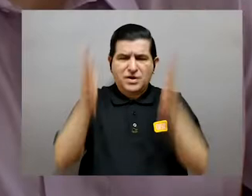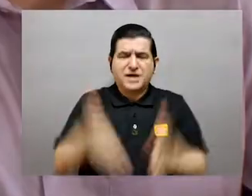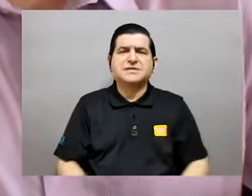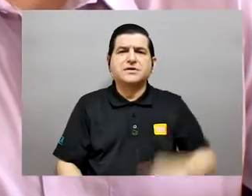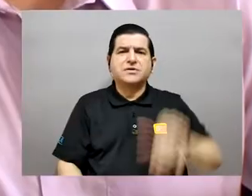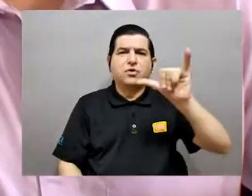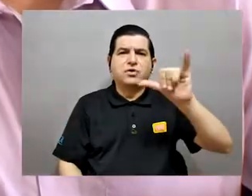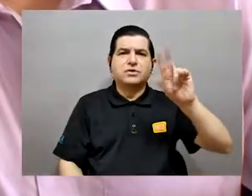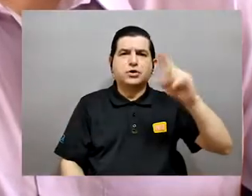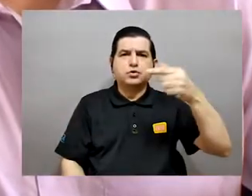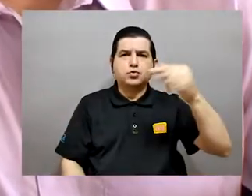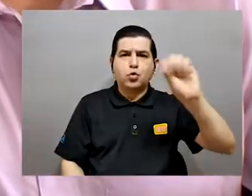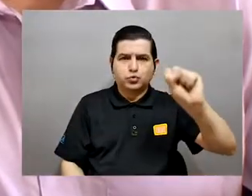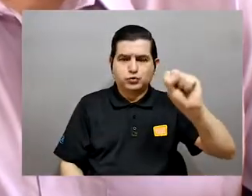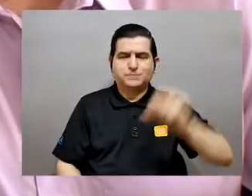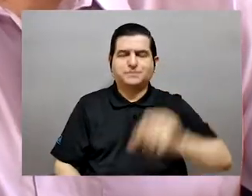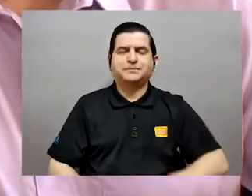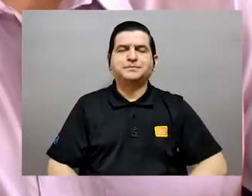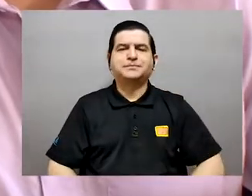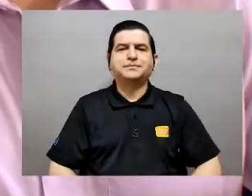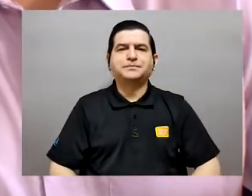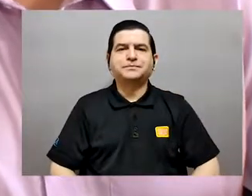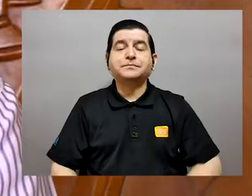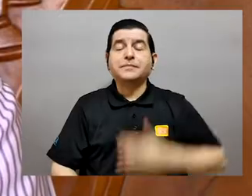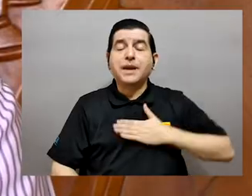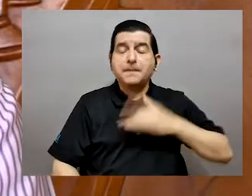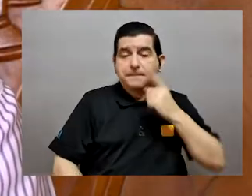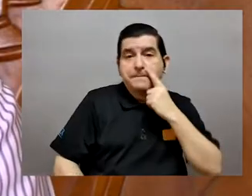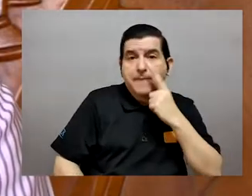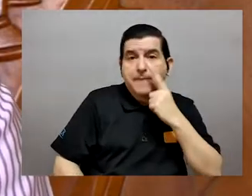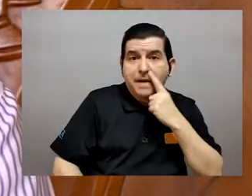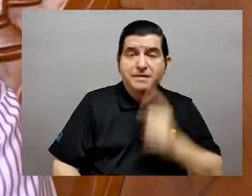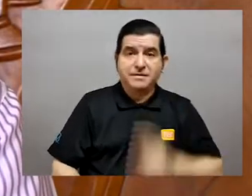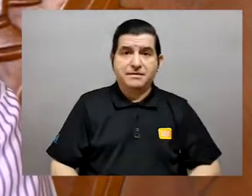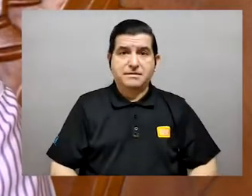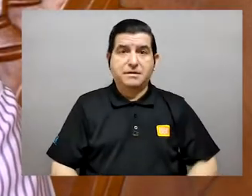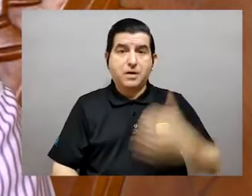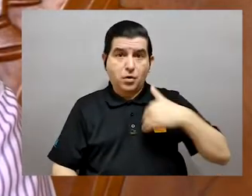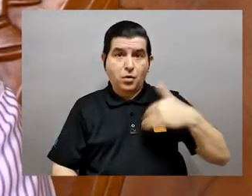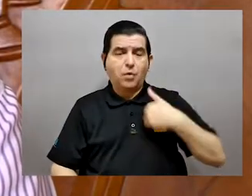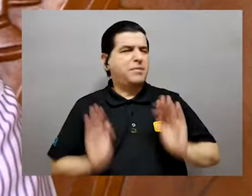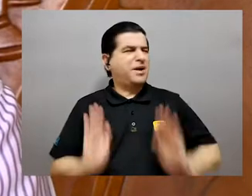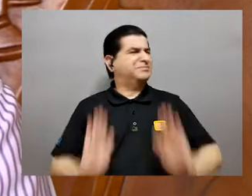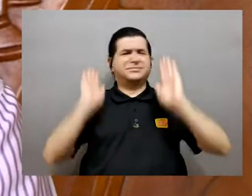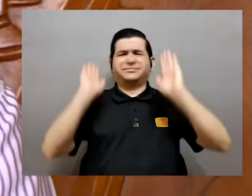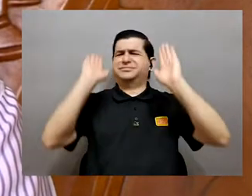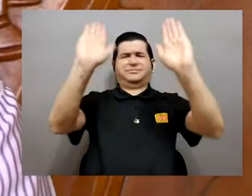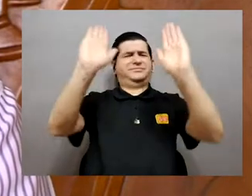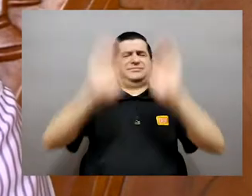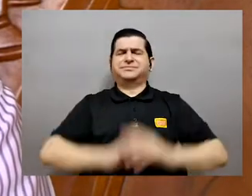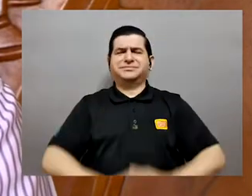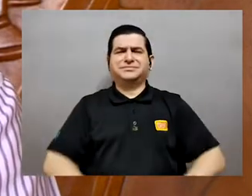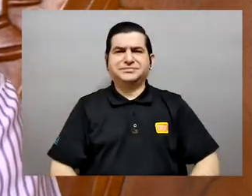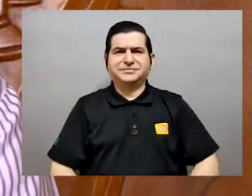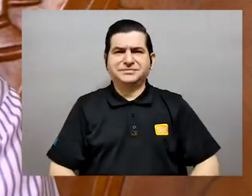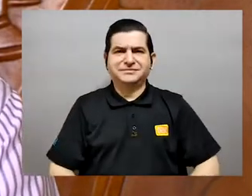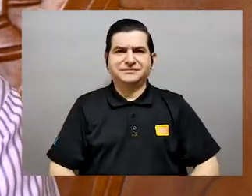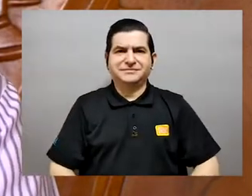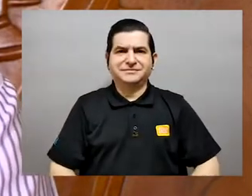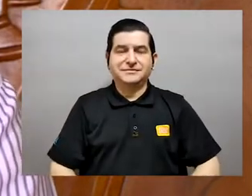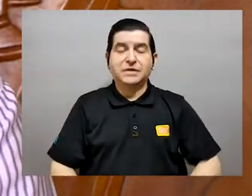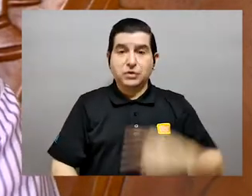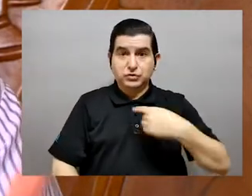Un niño desde los 11 años trabajando la madera, algo muy lindo. Sí, yo tenía una gran